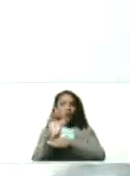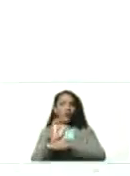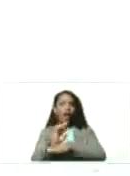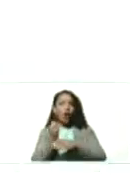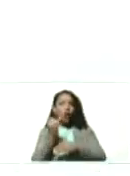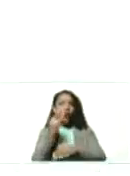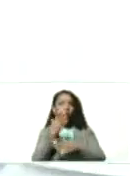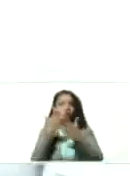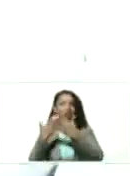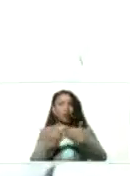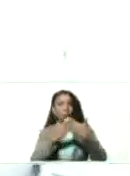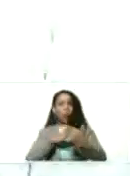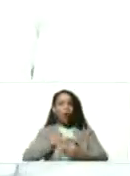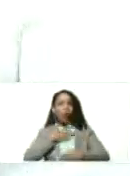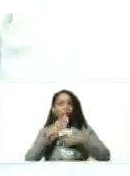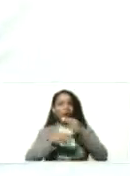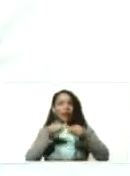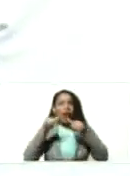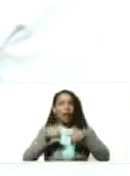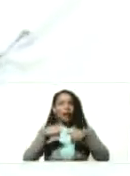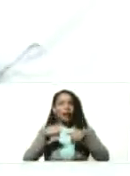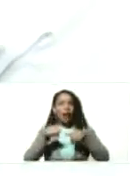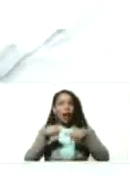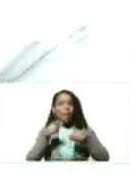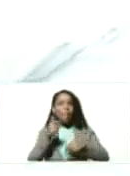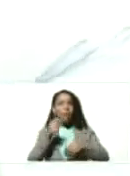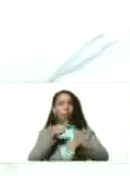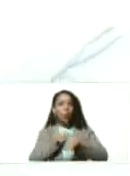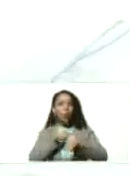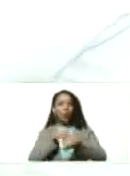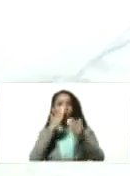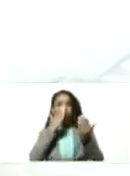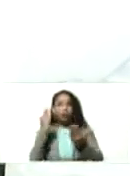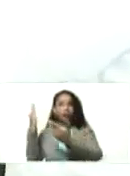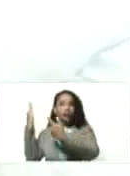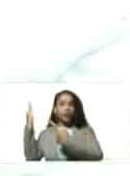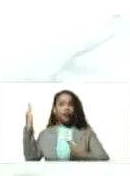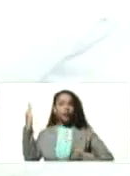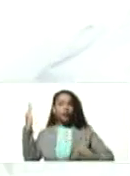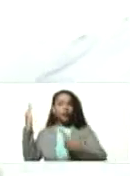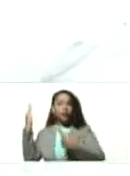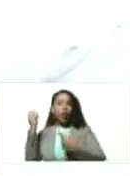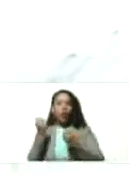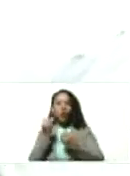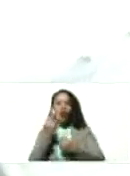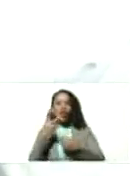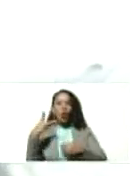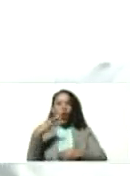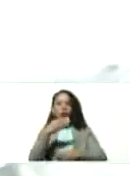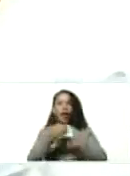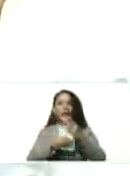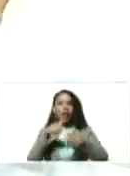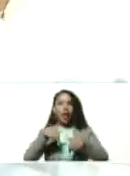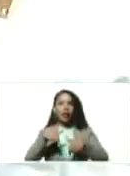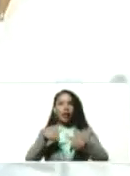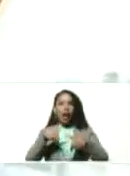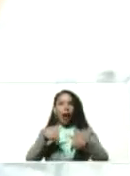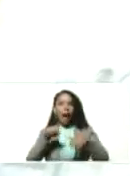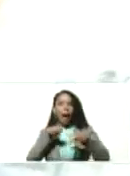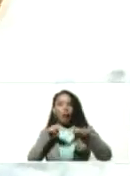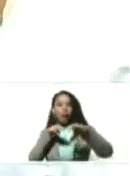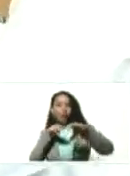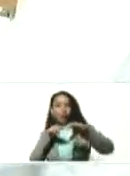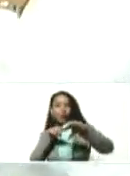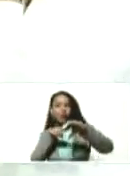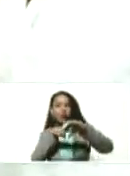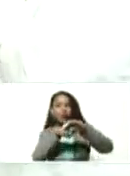cuántos estudios vamos a poder hacer en poco tiempo. Vladimir, ¿cuántos cortes hace este aparato? Bueno, presidente, con este equipo